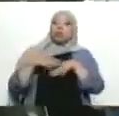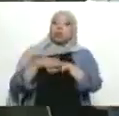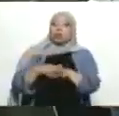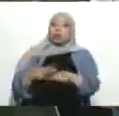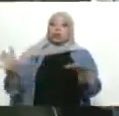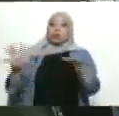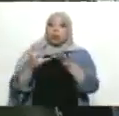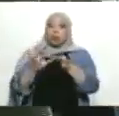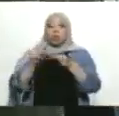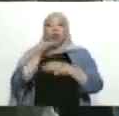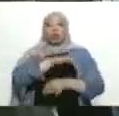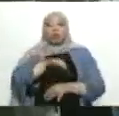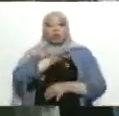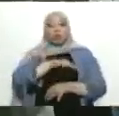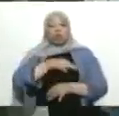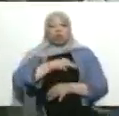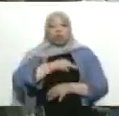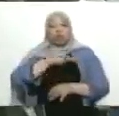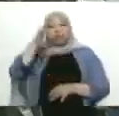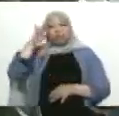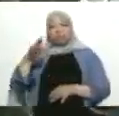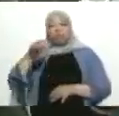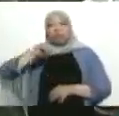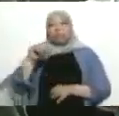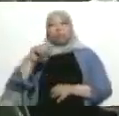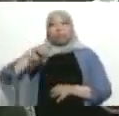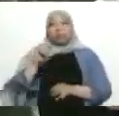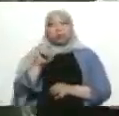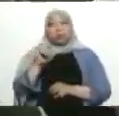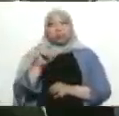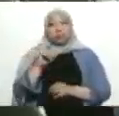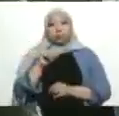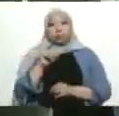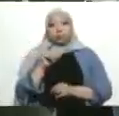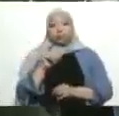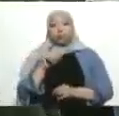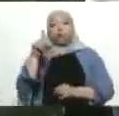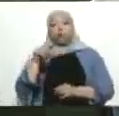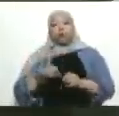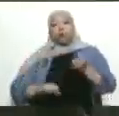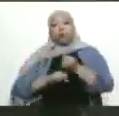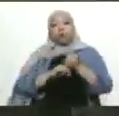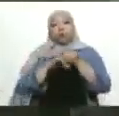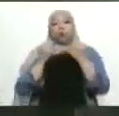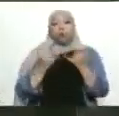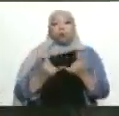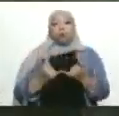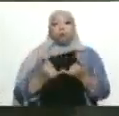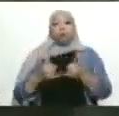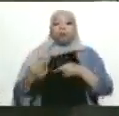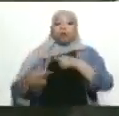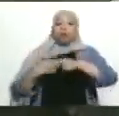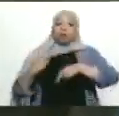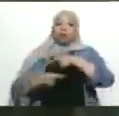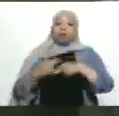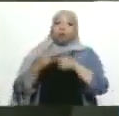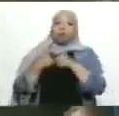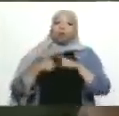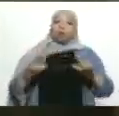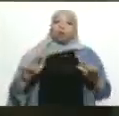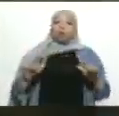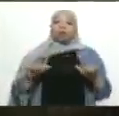unidad cívico, militar, policial y además quienes apostaron en ese momento a la revolución.